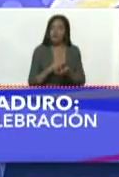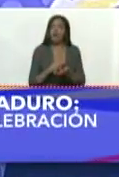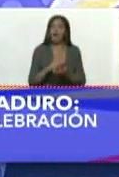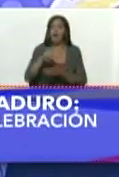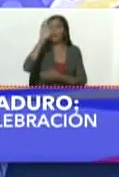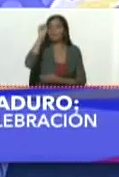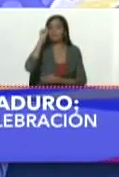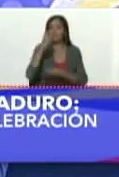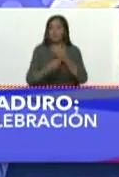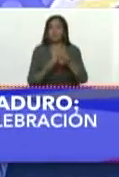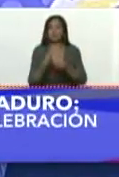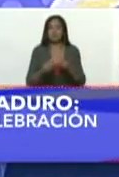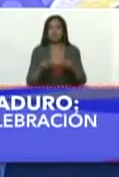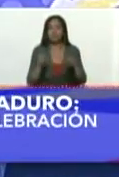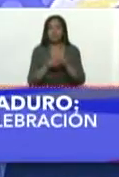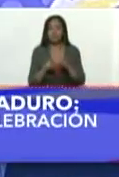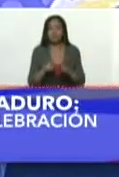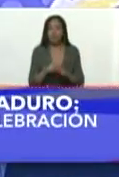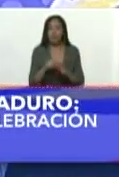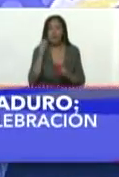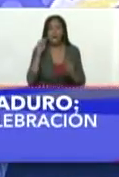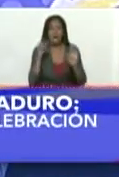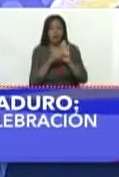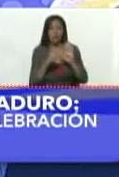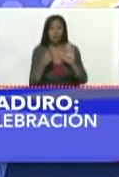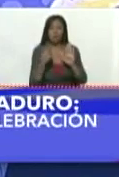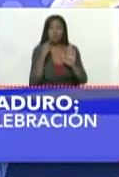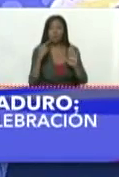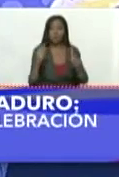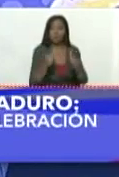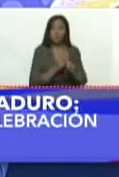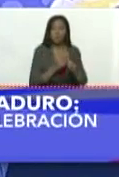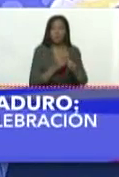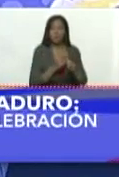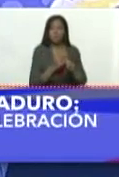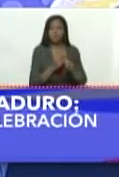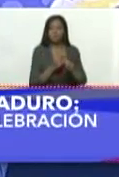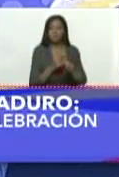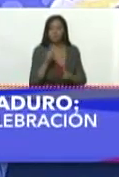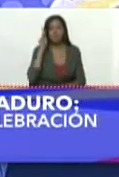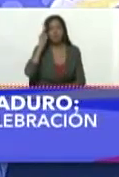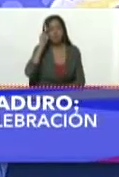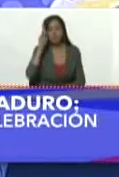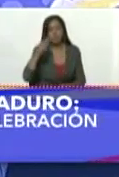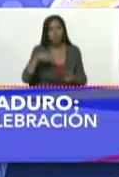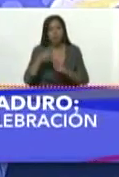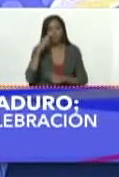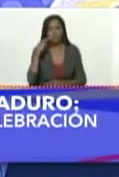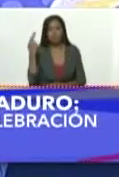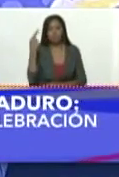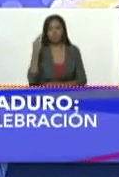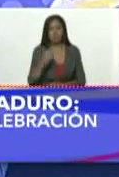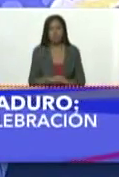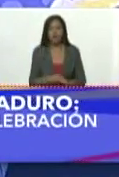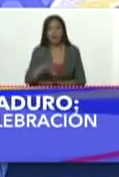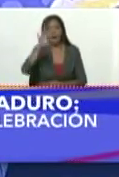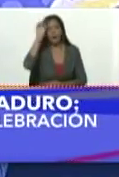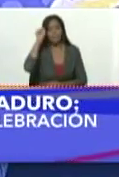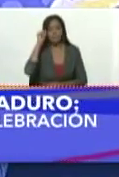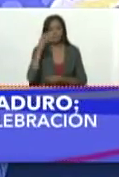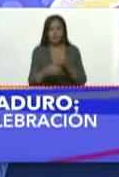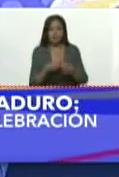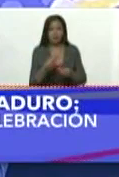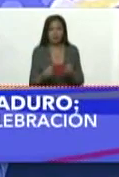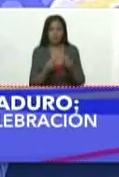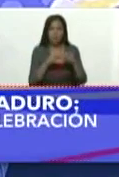Aprender haciendo es el concepto fundamental de la pedagogía robinsoniana. Aprender